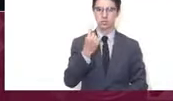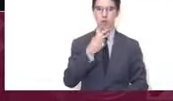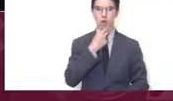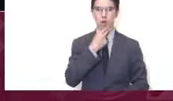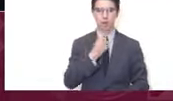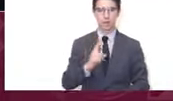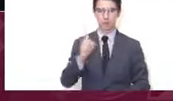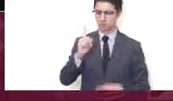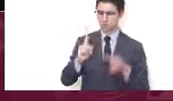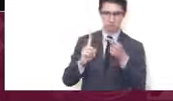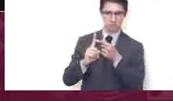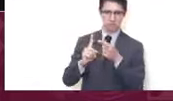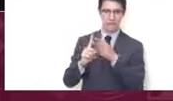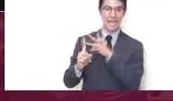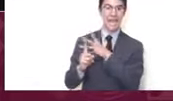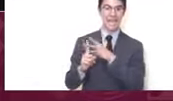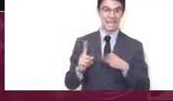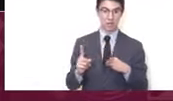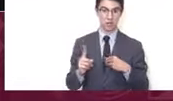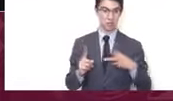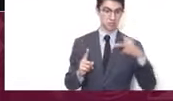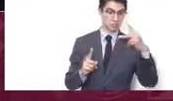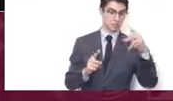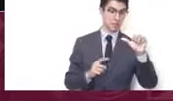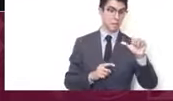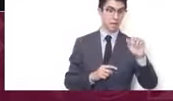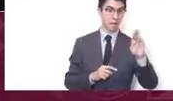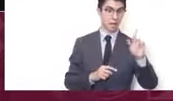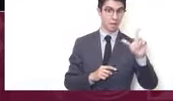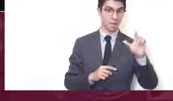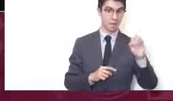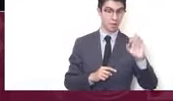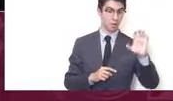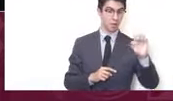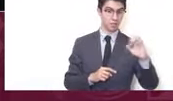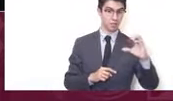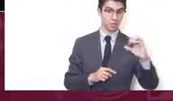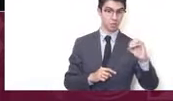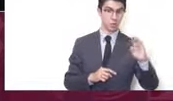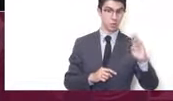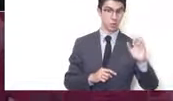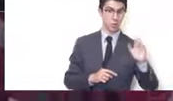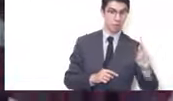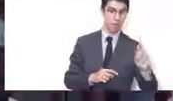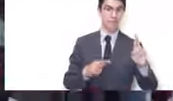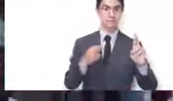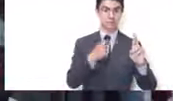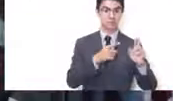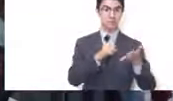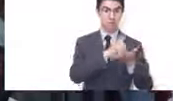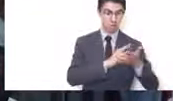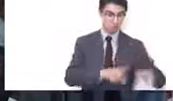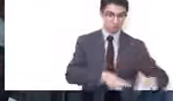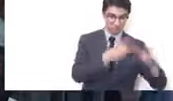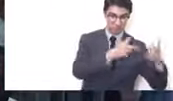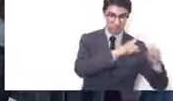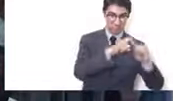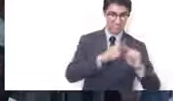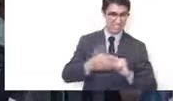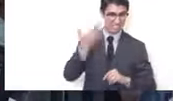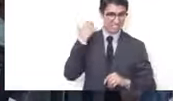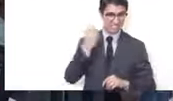y sé que muchos jóvenes de los que estuvieron ahí mostraron su beneplácito por este tipo de conferencias